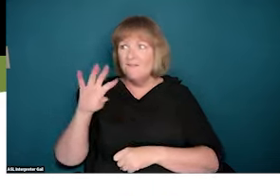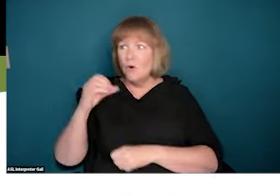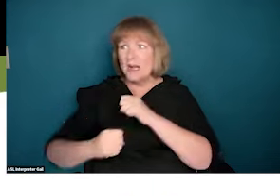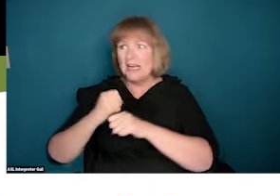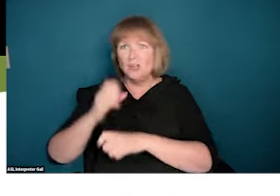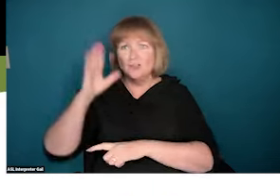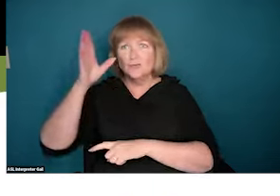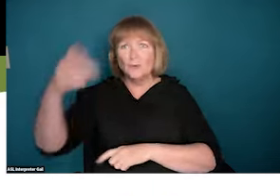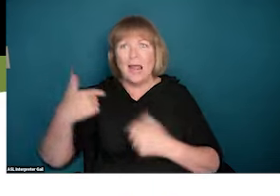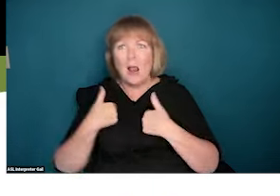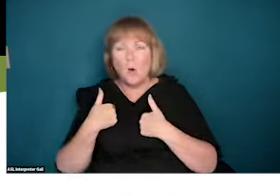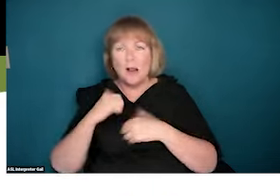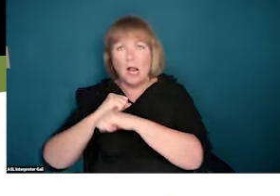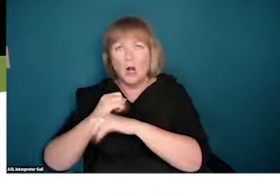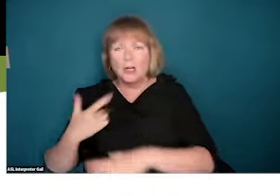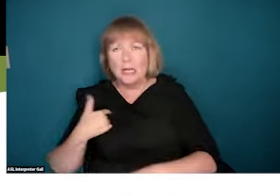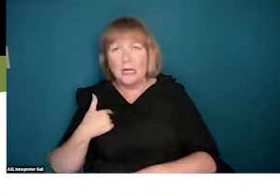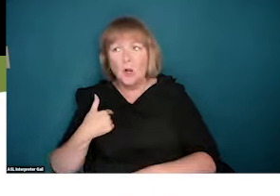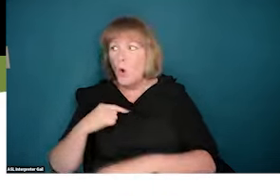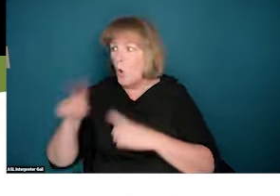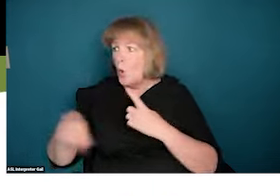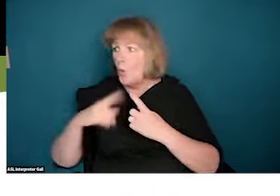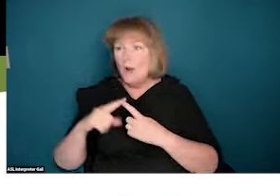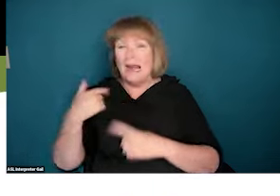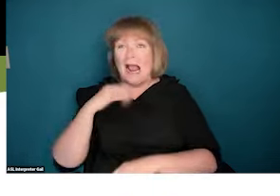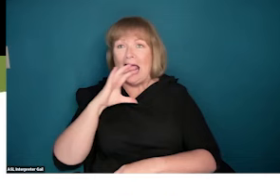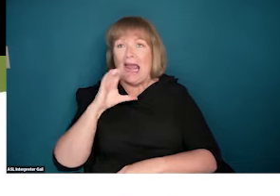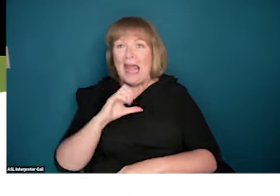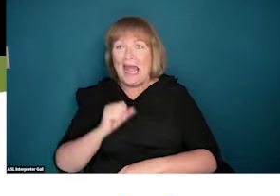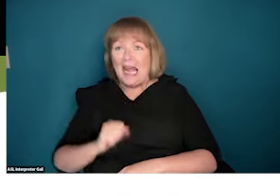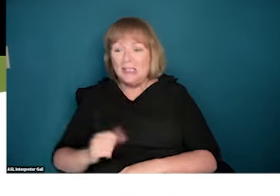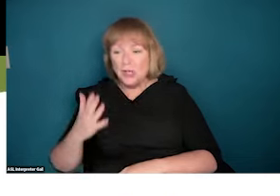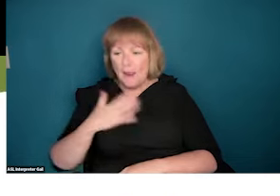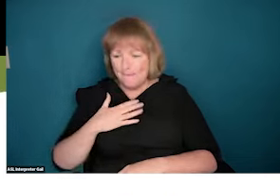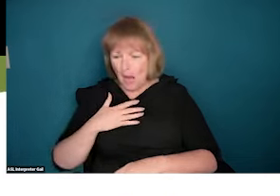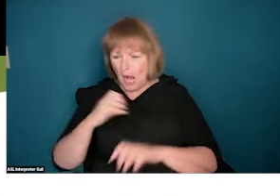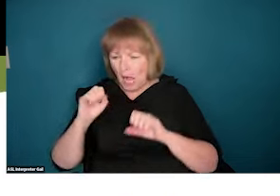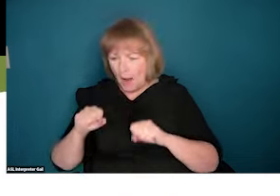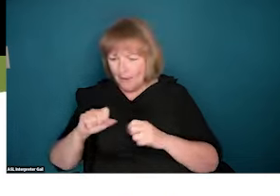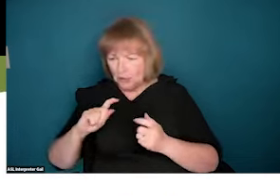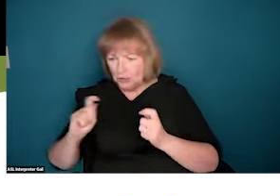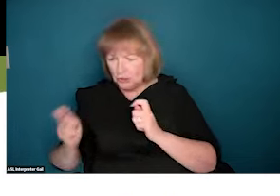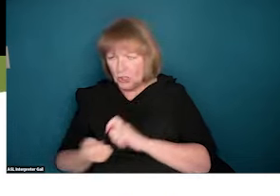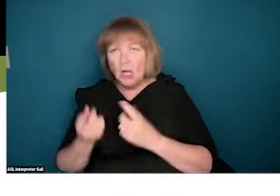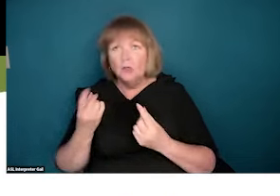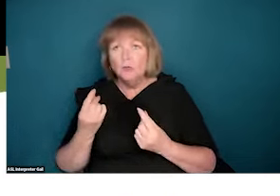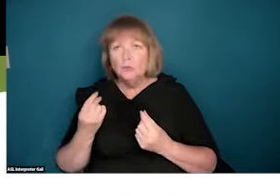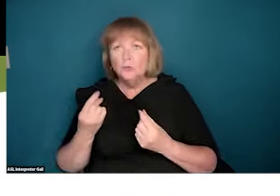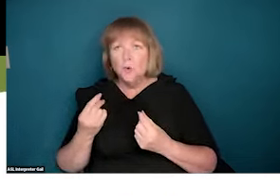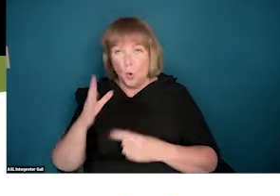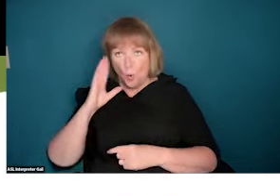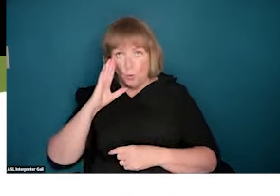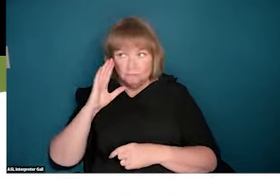esta relación de custodia en 5 años, en 10 horas, en 10 años, en 40 años? ¿Qué tal si